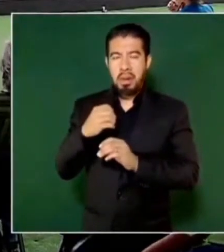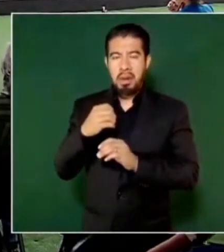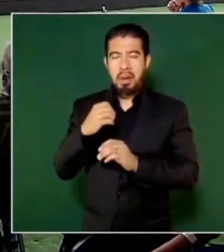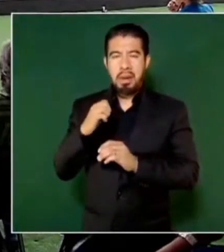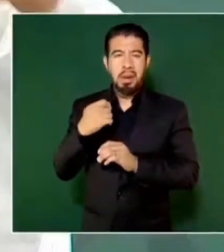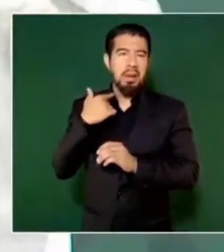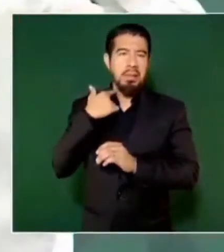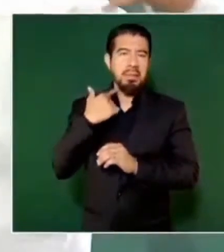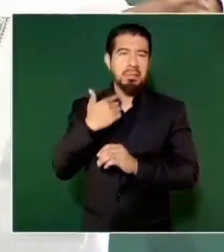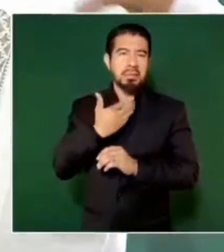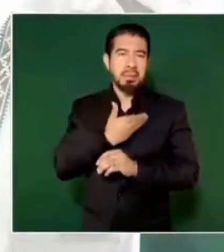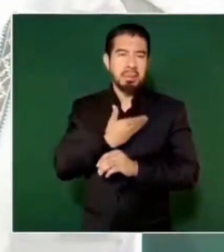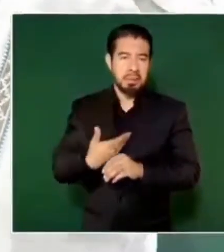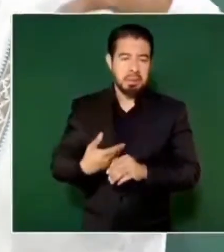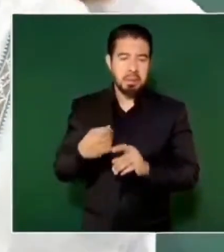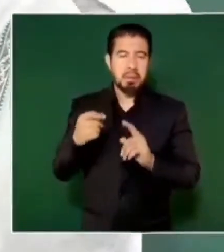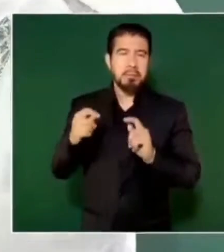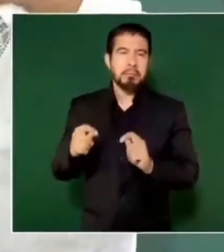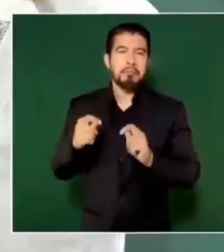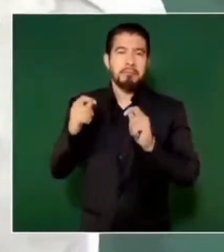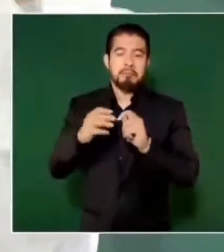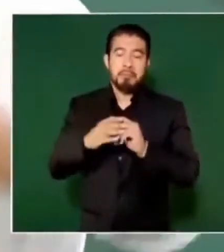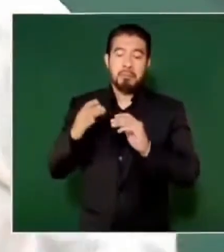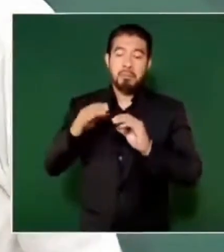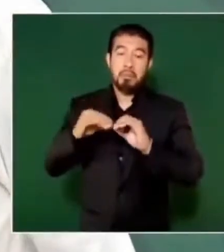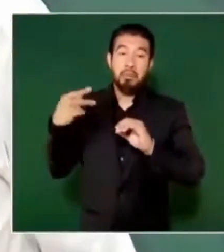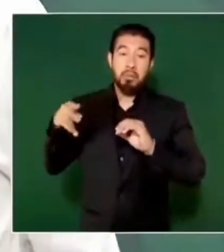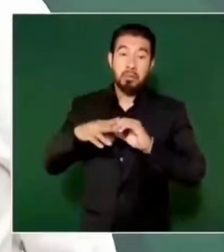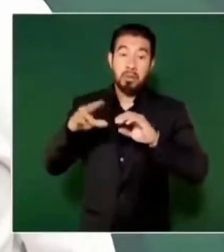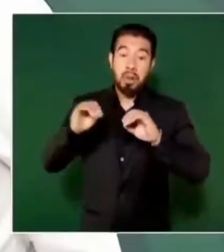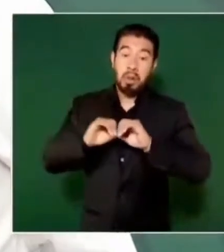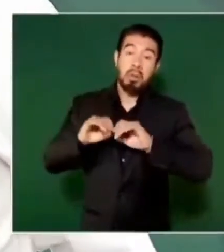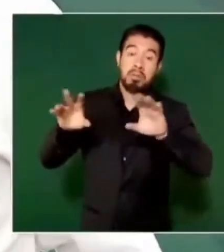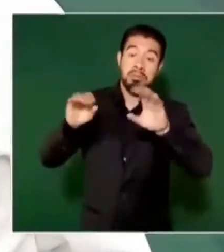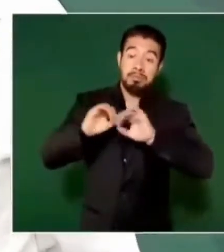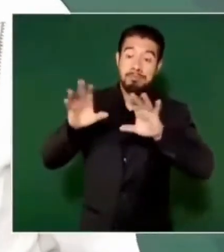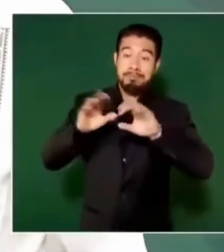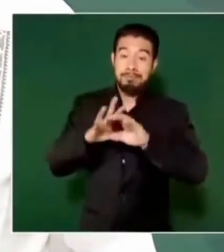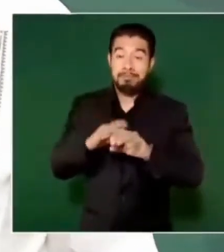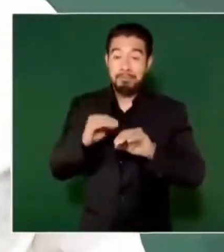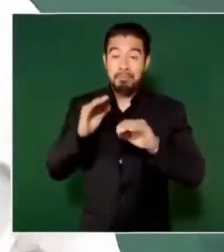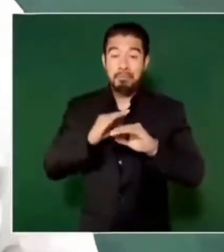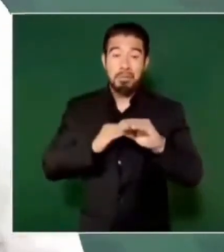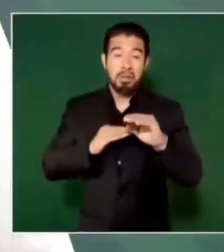que fue exitosa la campaña publicitaria porque tenía